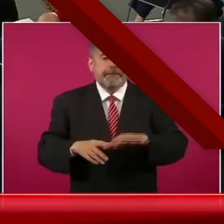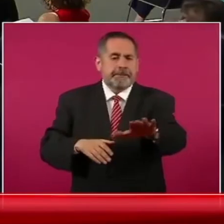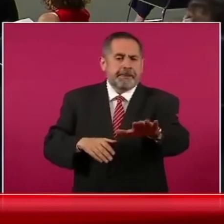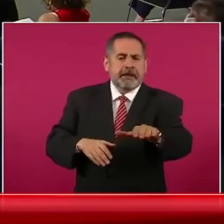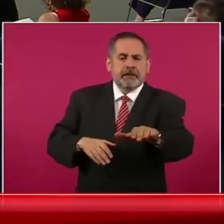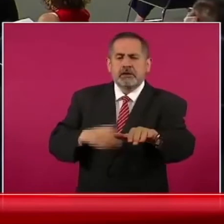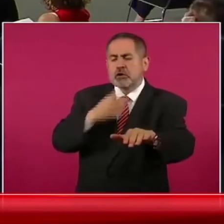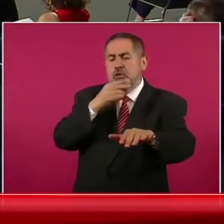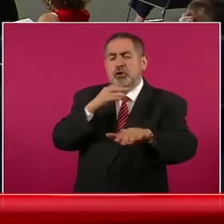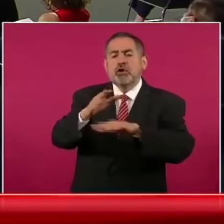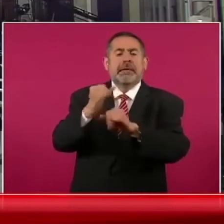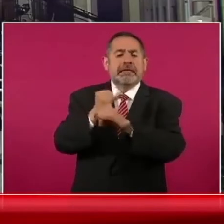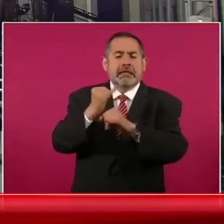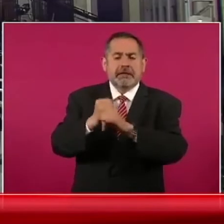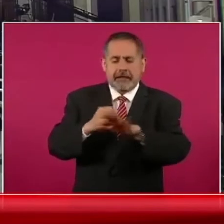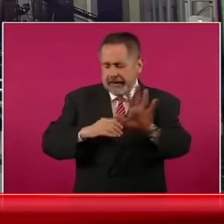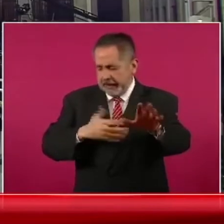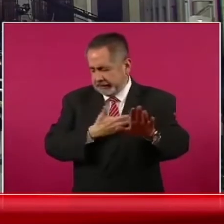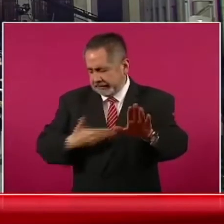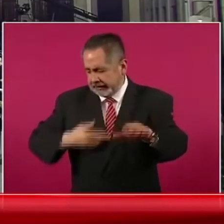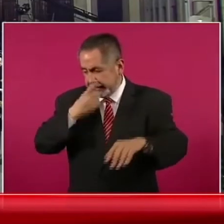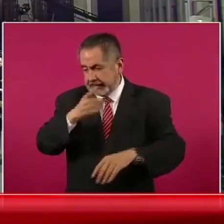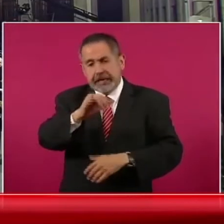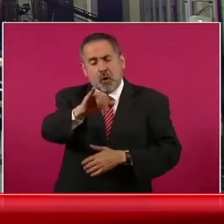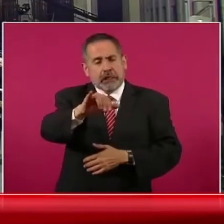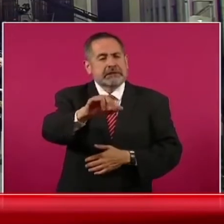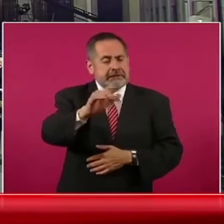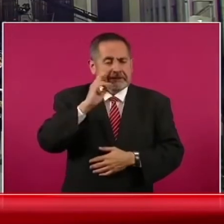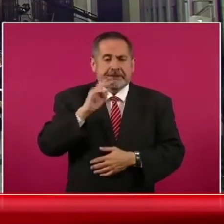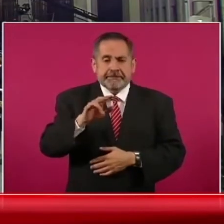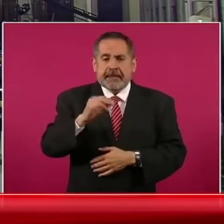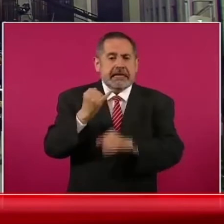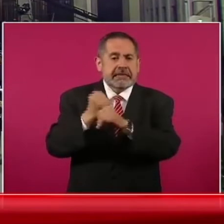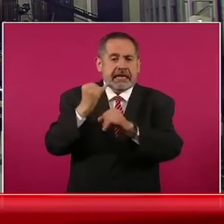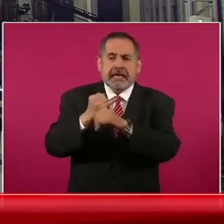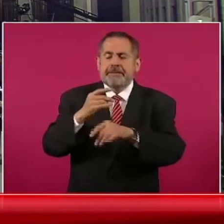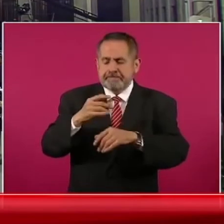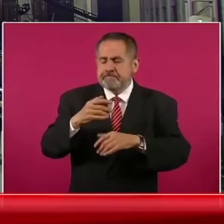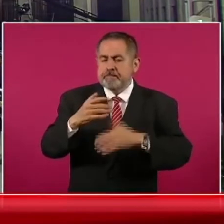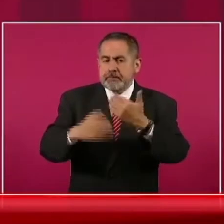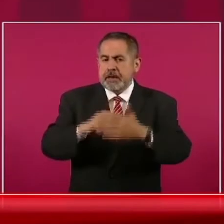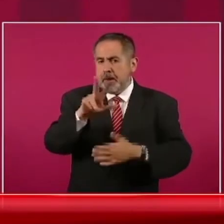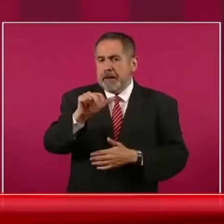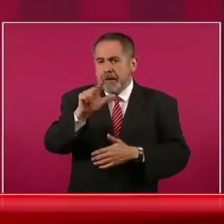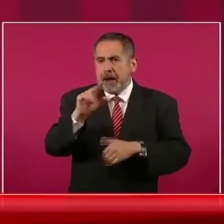que dijo ya vimos vamos avanzando vamos avanzando este